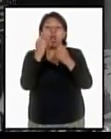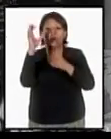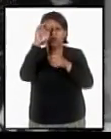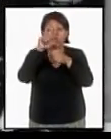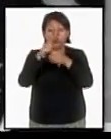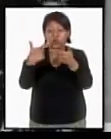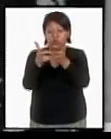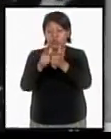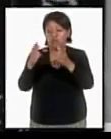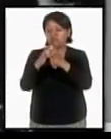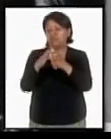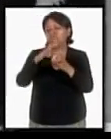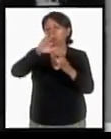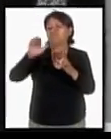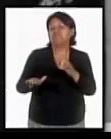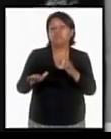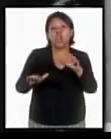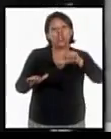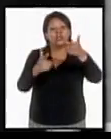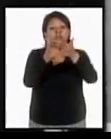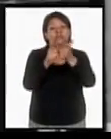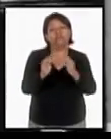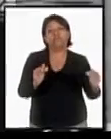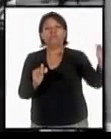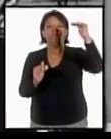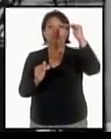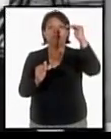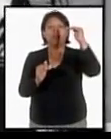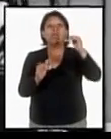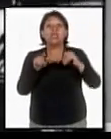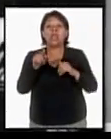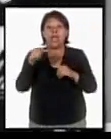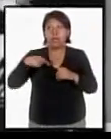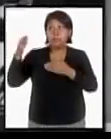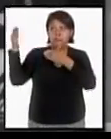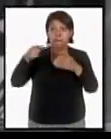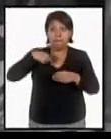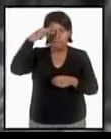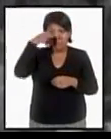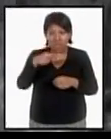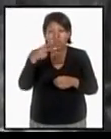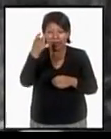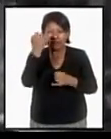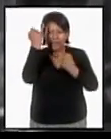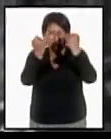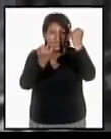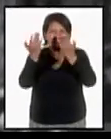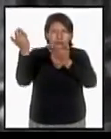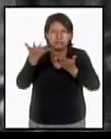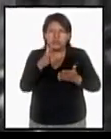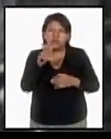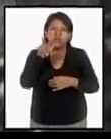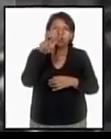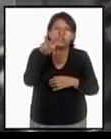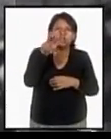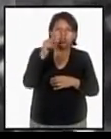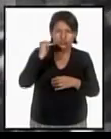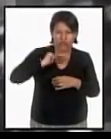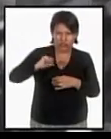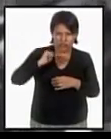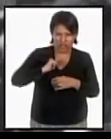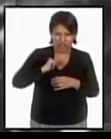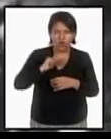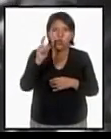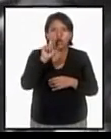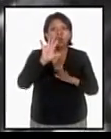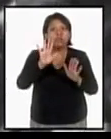superiores. Entonces a México llegan estas ideas en el 18, pero cuando la población novohispana ya estaba de